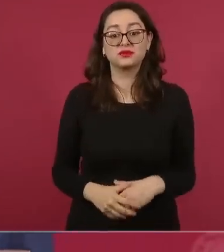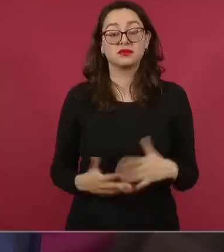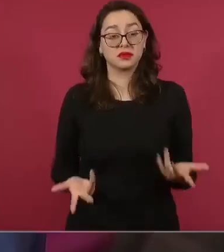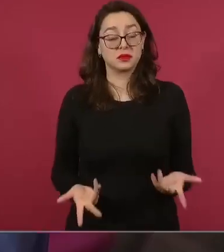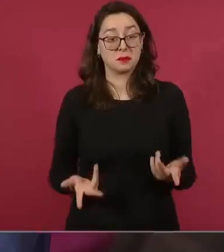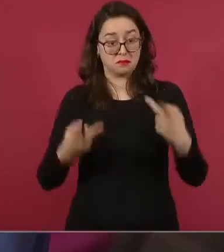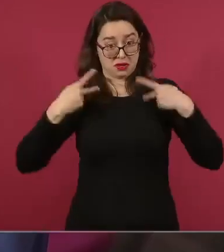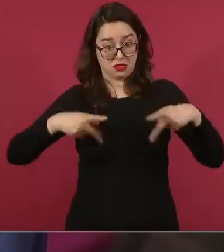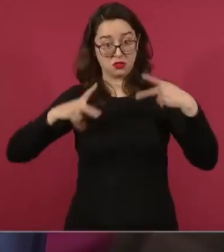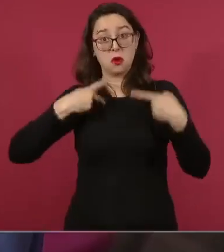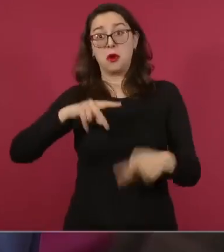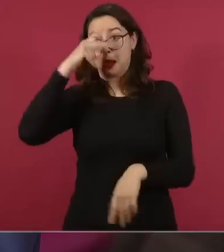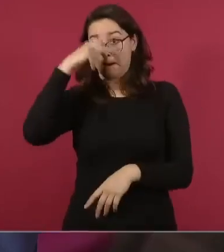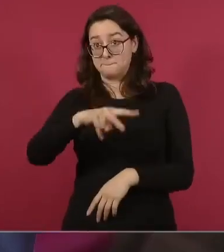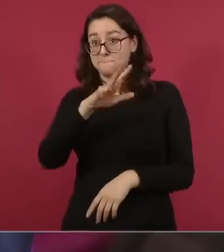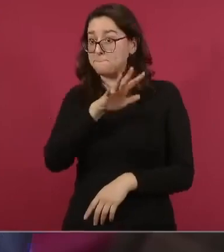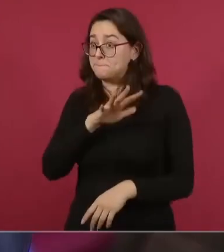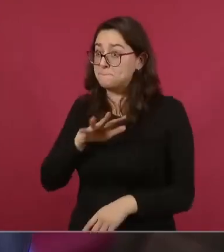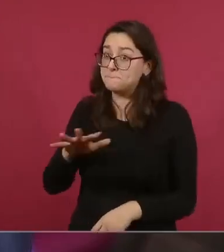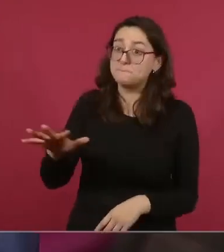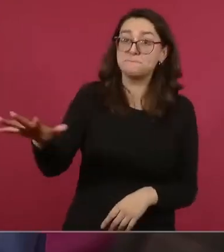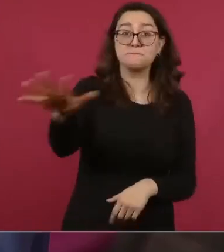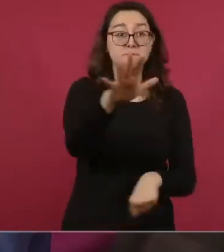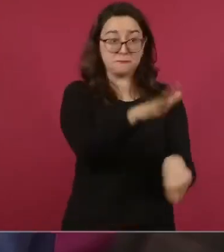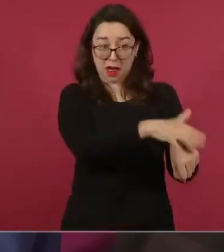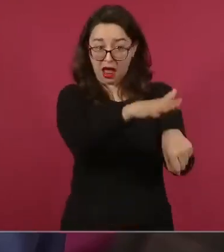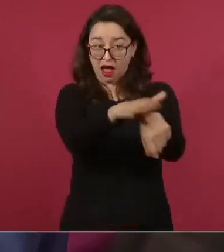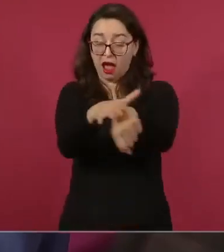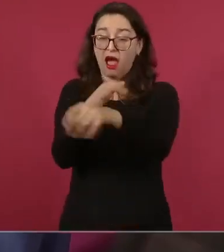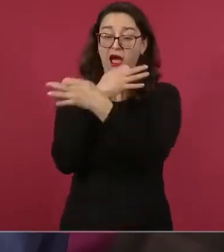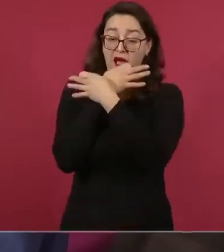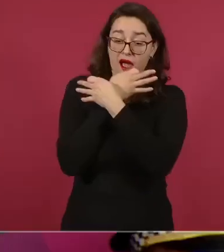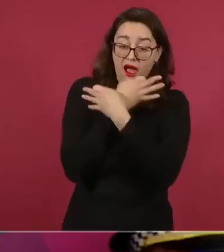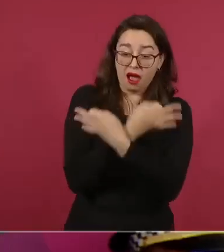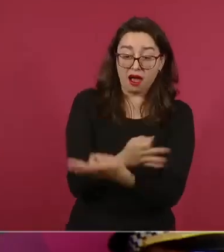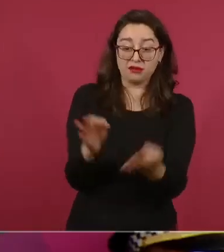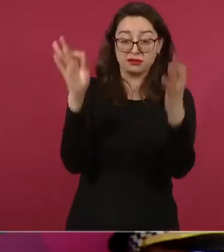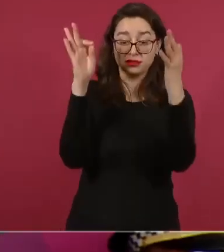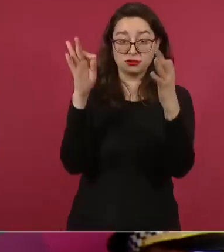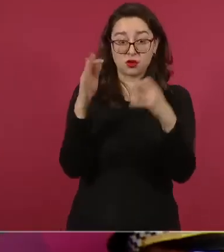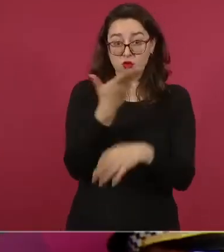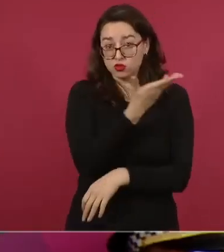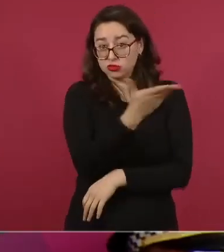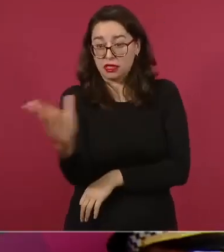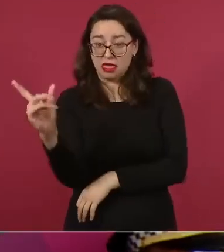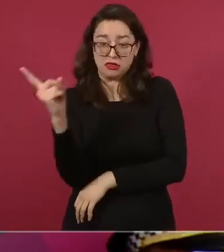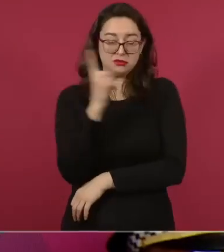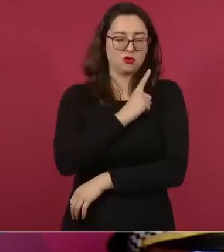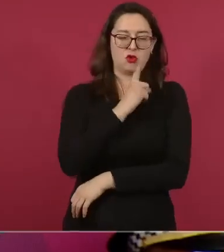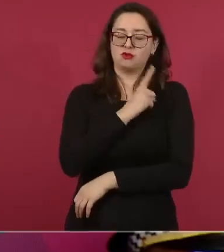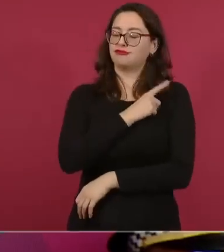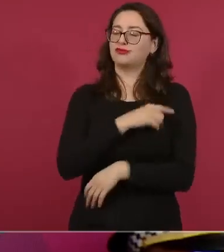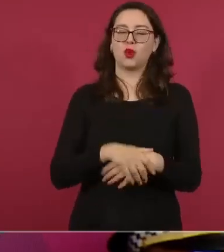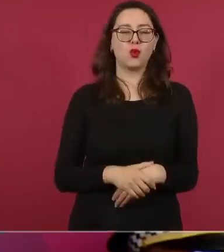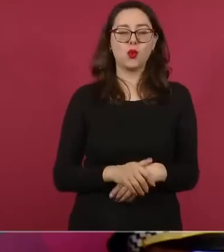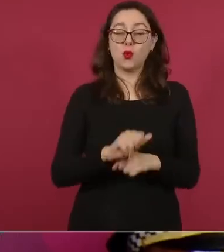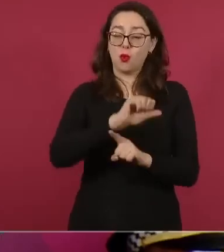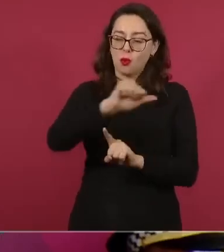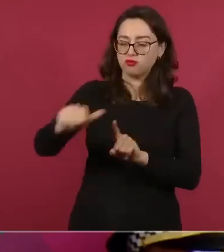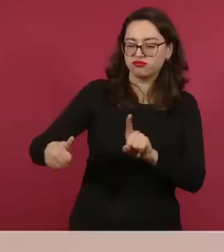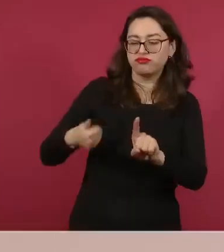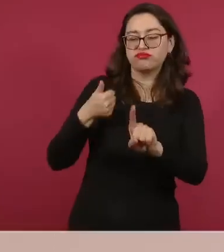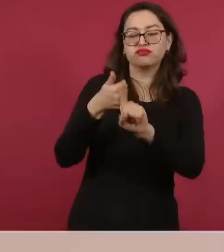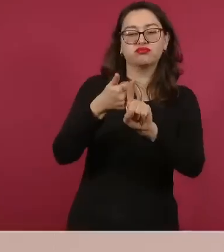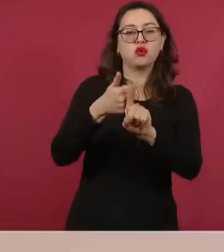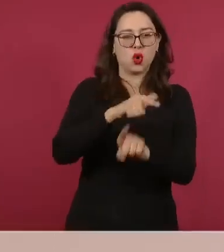lado como ángel de la guarda al gobierno democrático, al